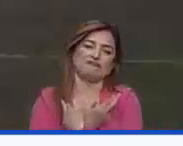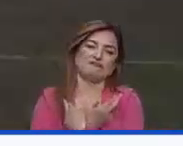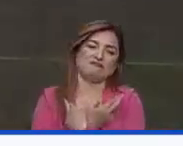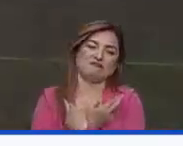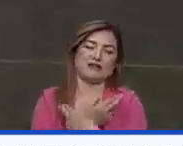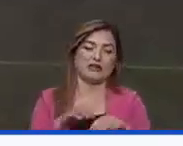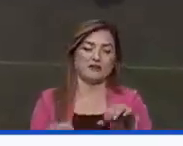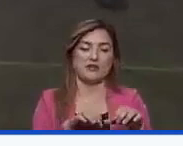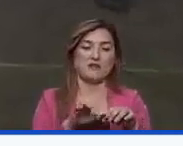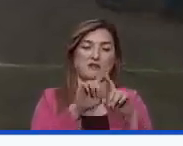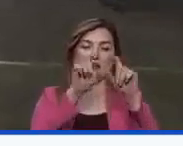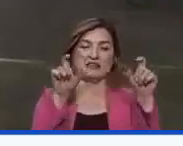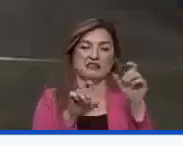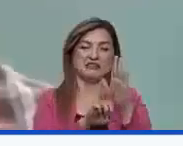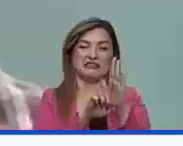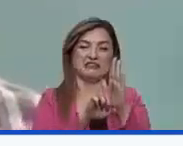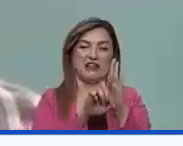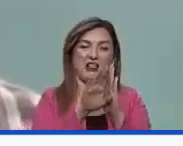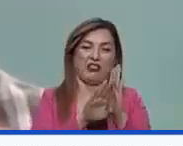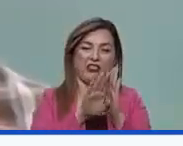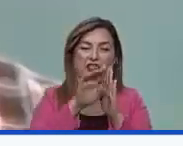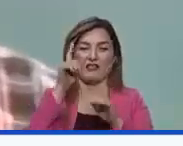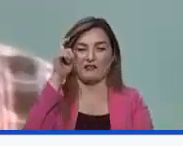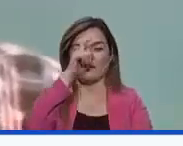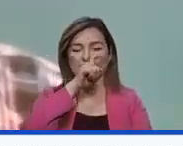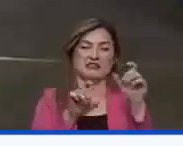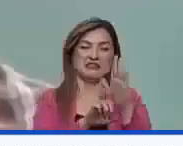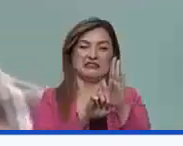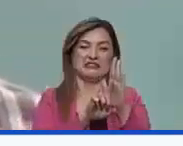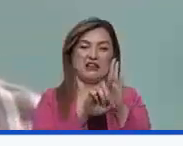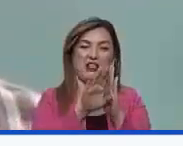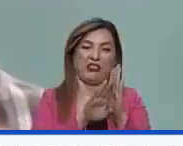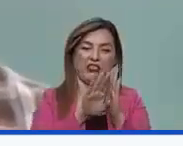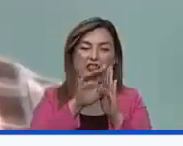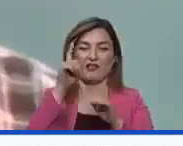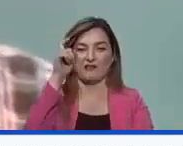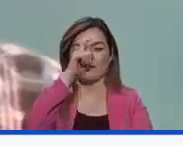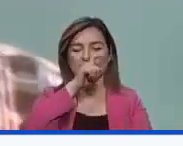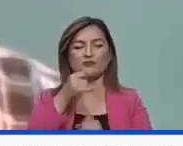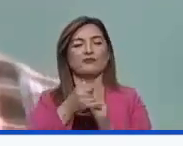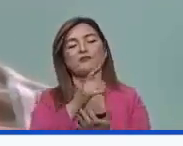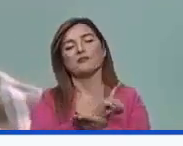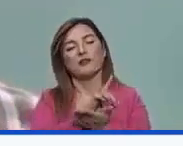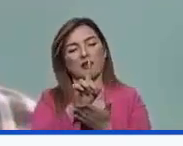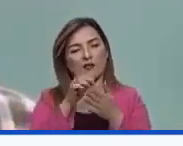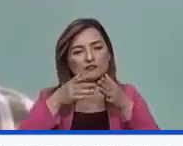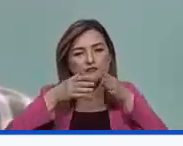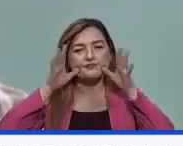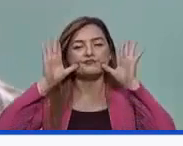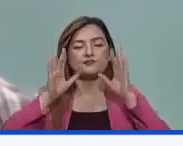desarrollo normal de actividades en las empresas. La última semana de diciembre,